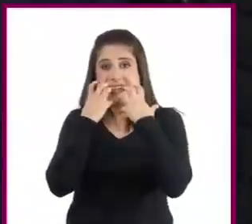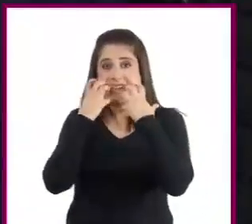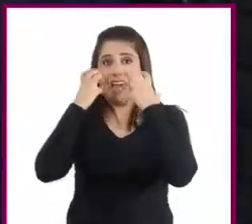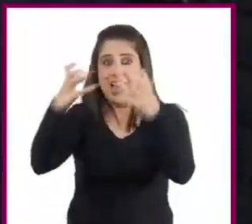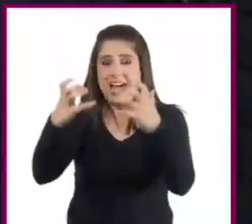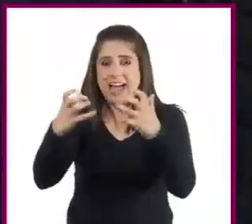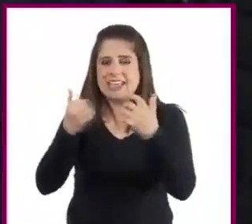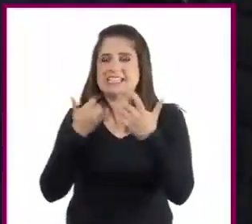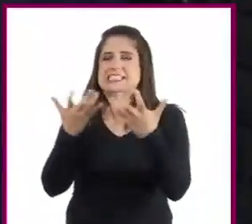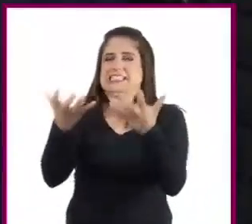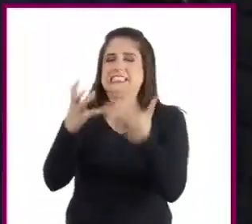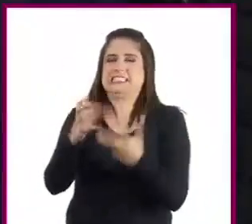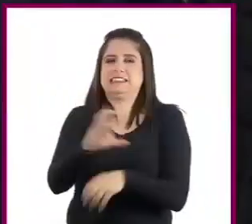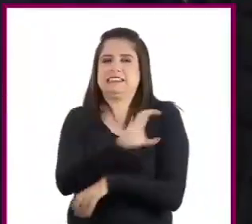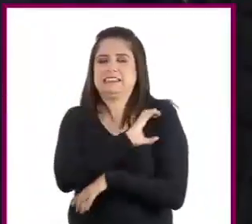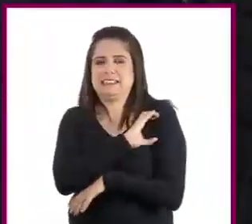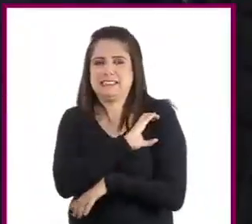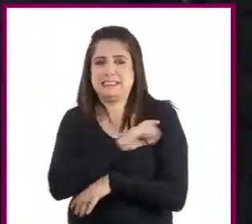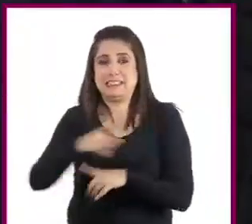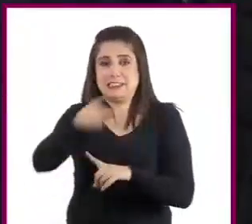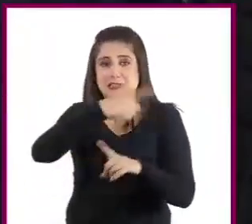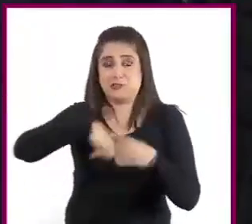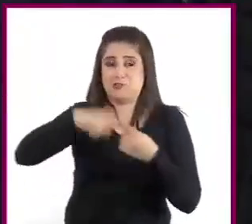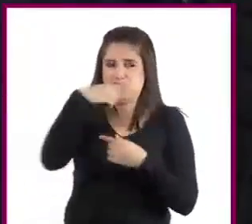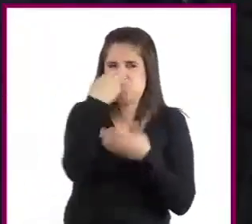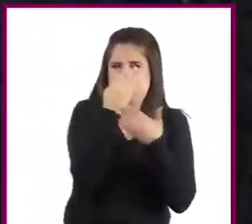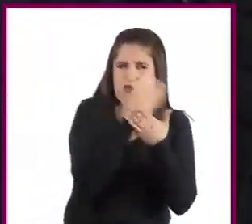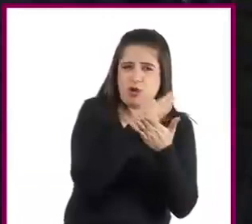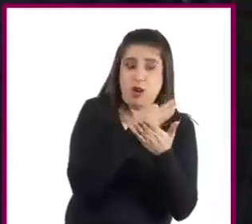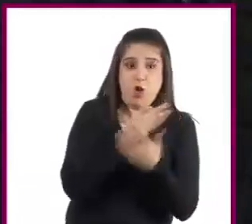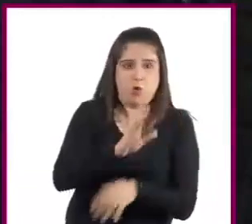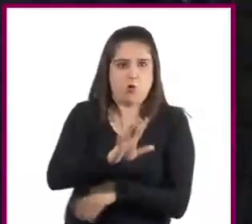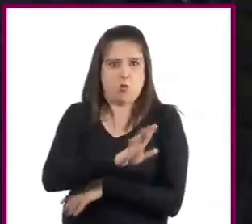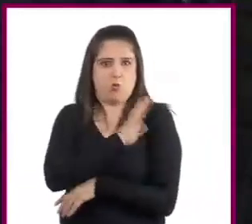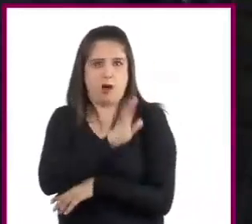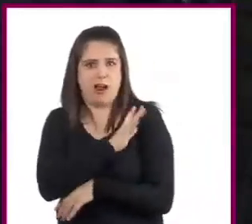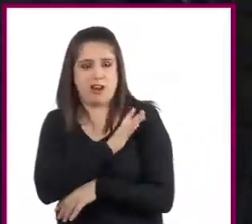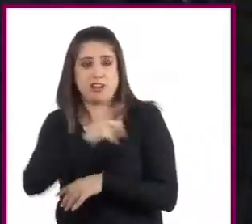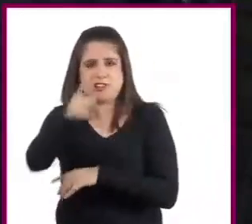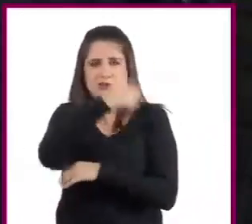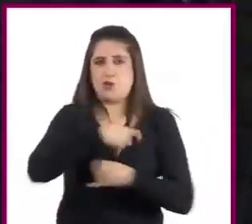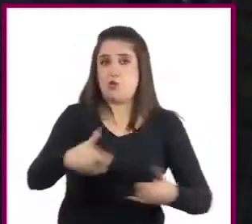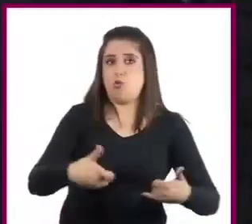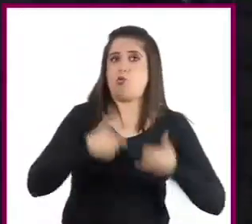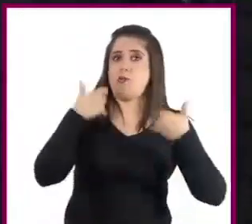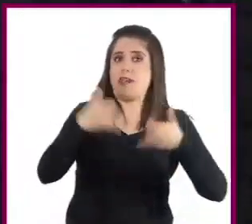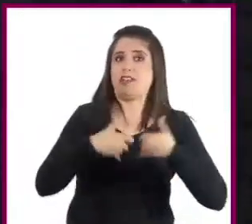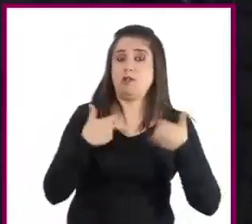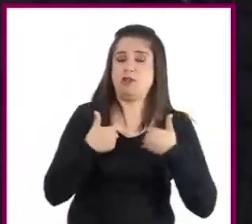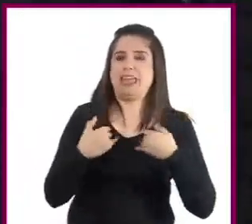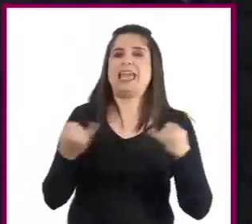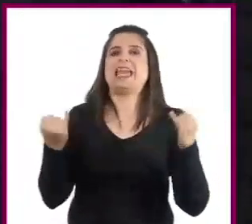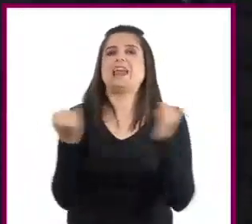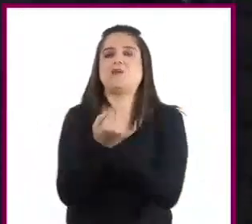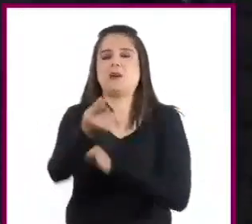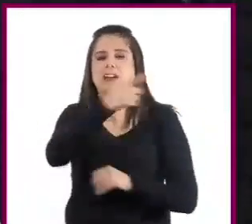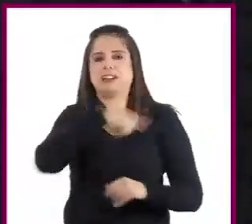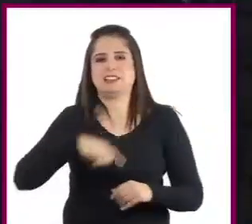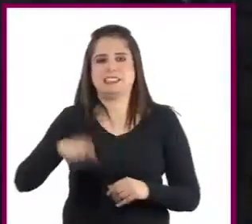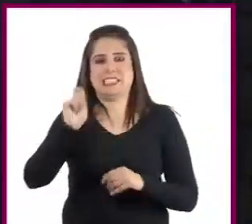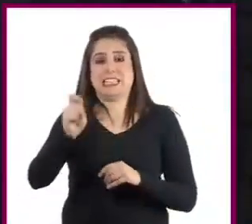y apasionados. Somos morenos y güeros. Somos juventud, pero también